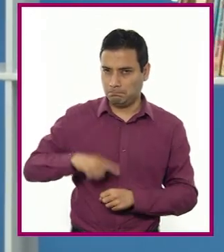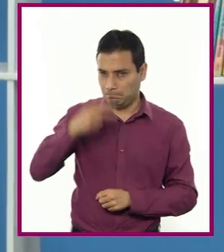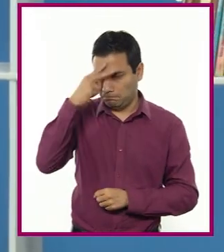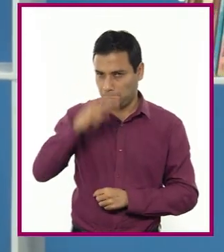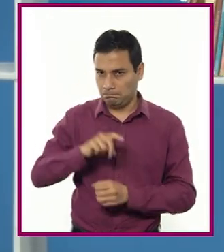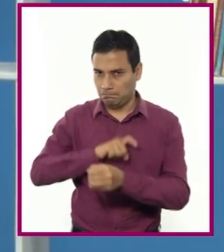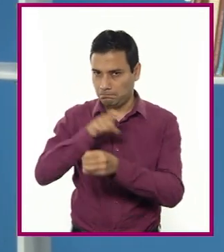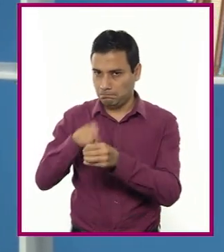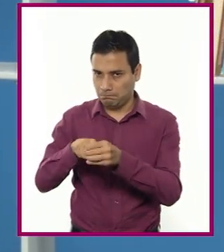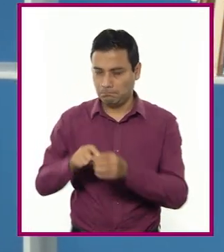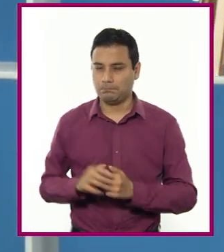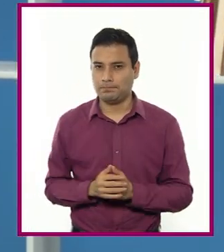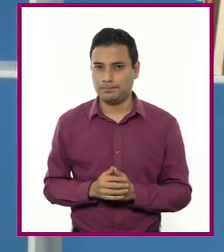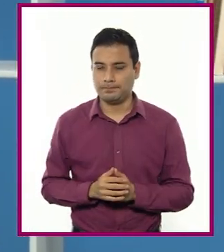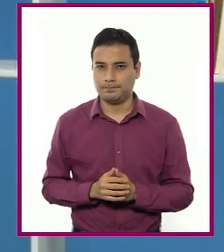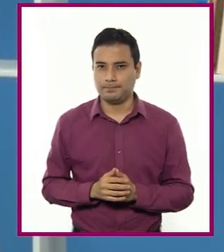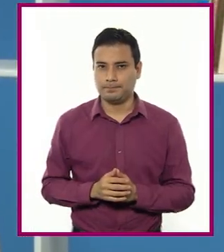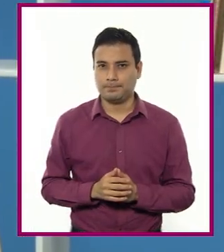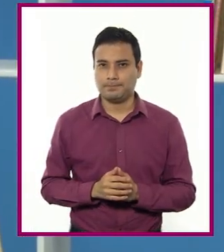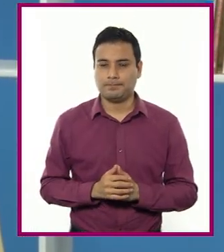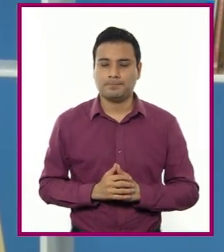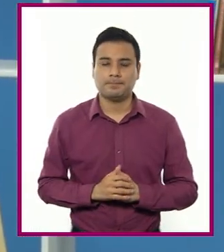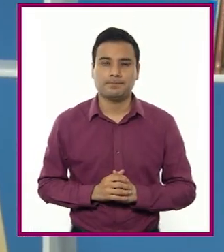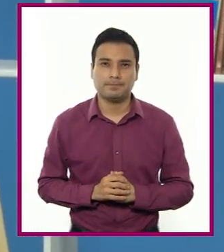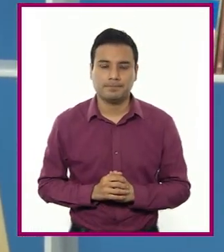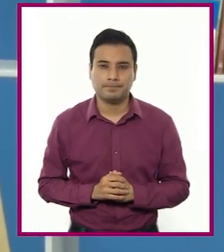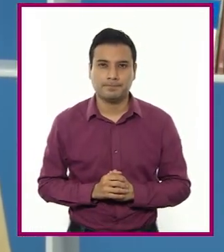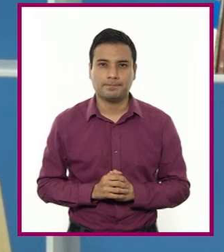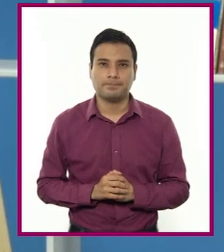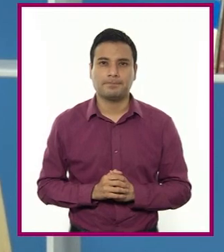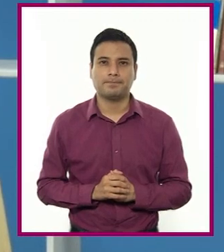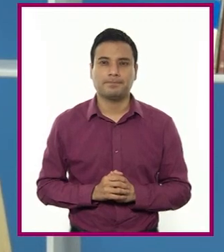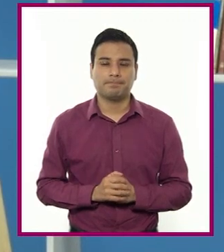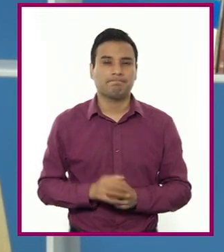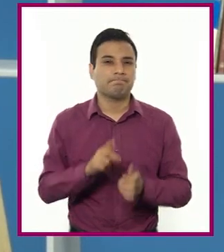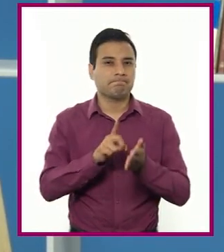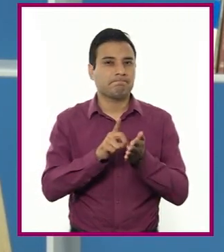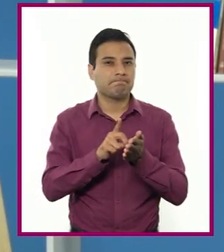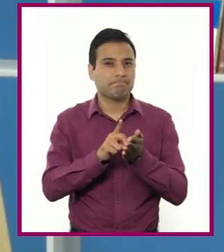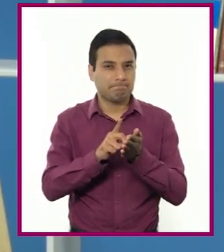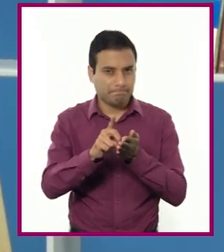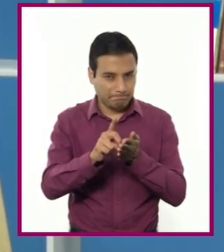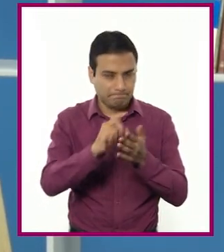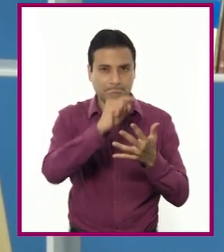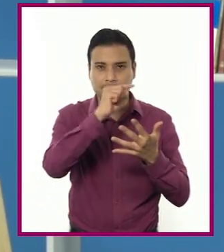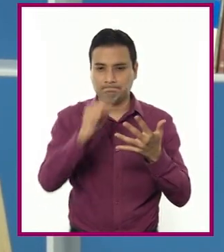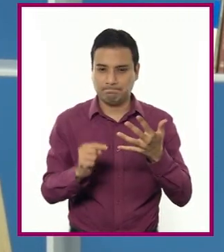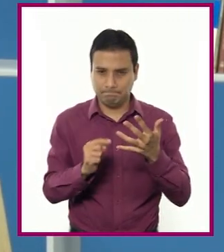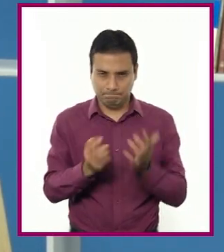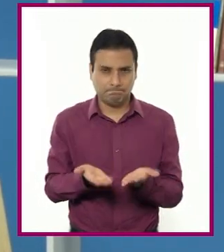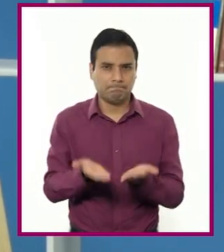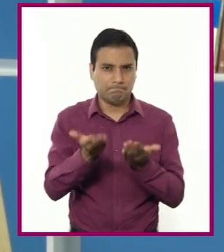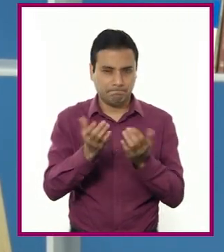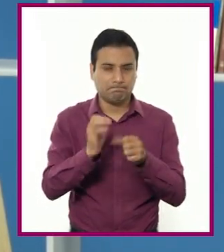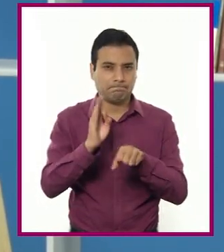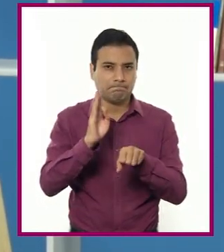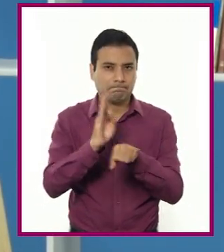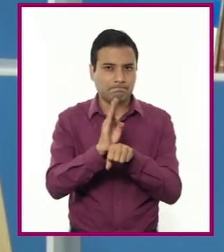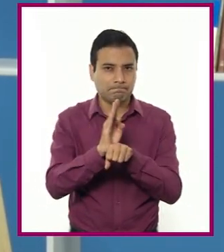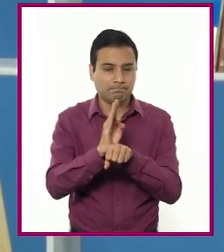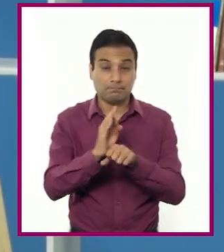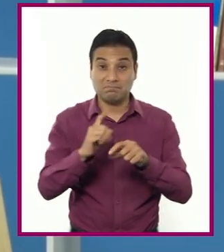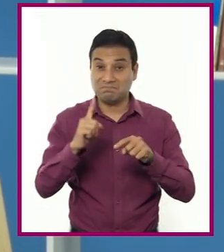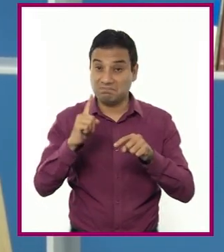se garantiza su protección y su ejercicio. No podrá restringirse ni suspenderse, salvo en